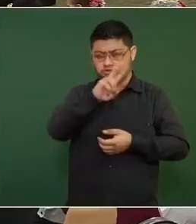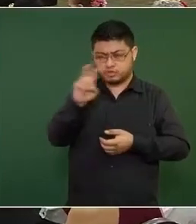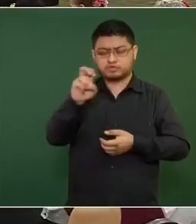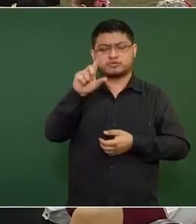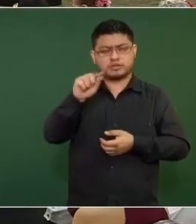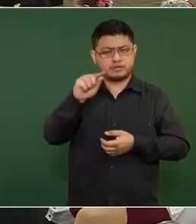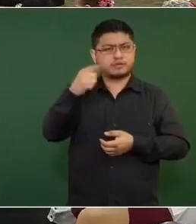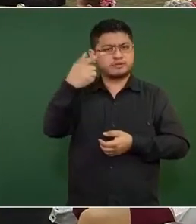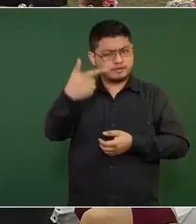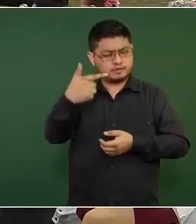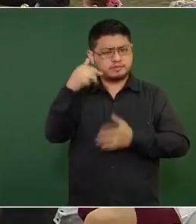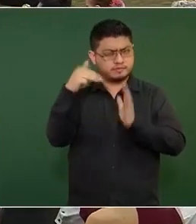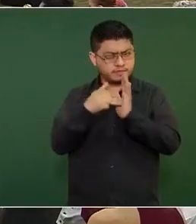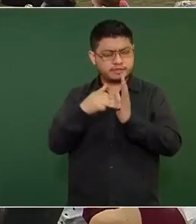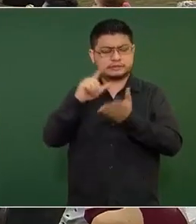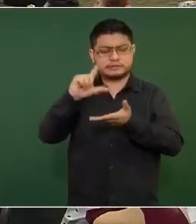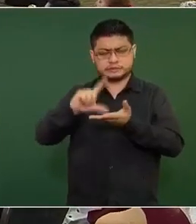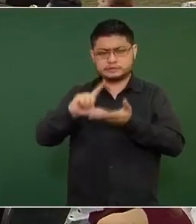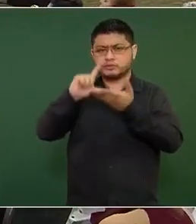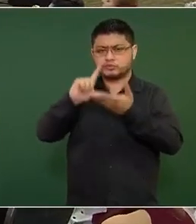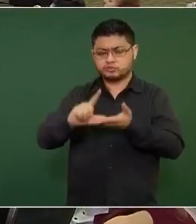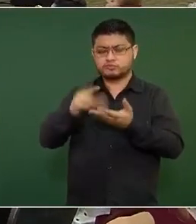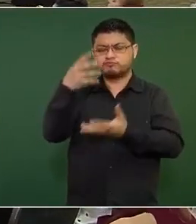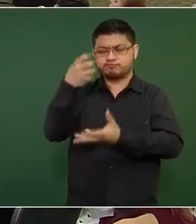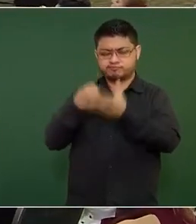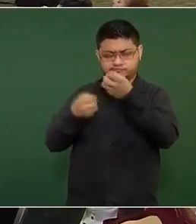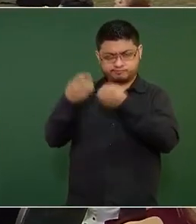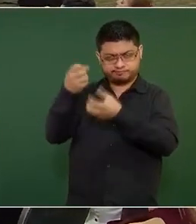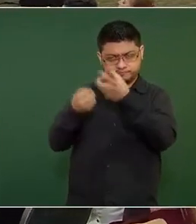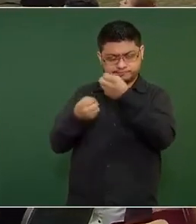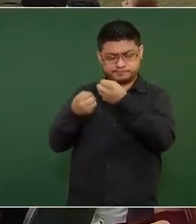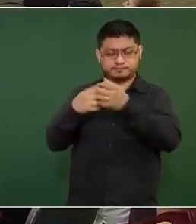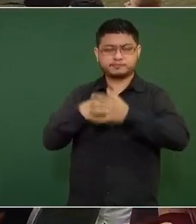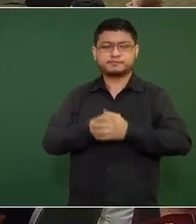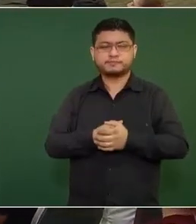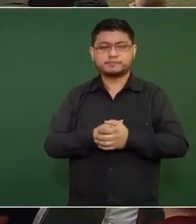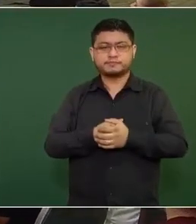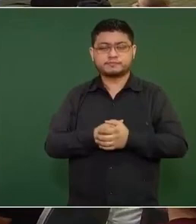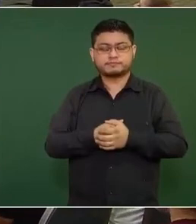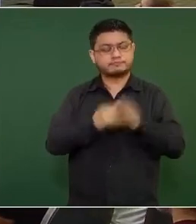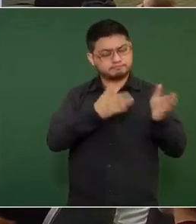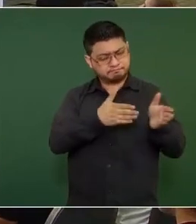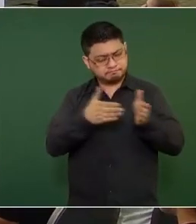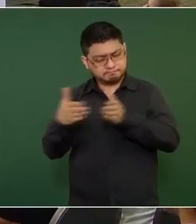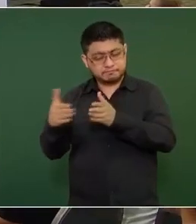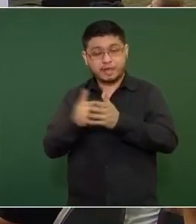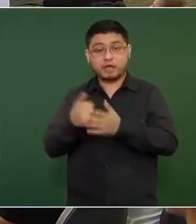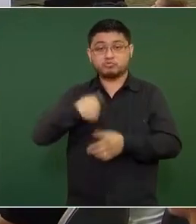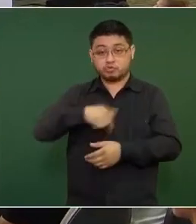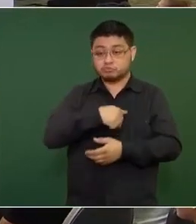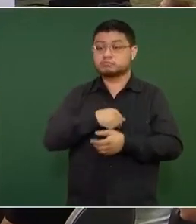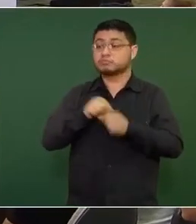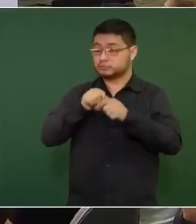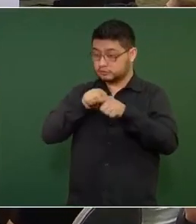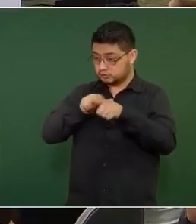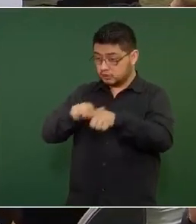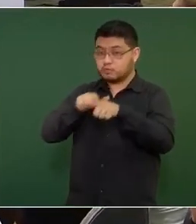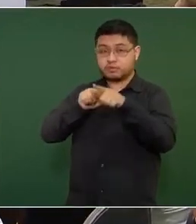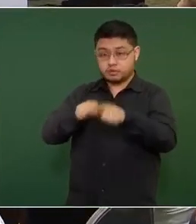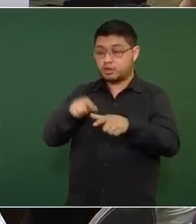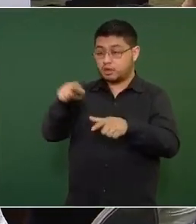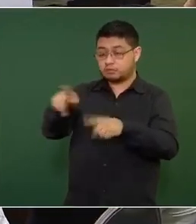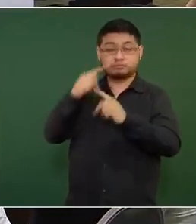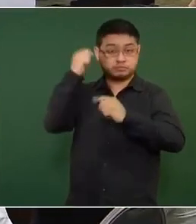277,000 litros de leche. Asimismo, continuamos distribuyendo en tiendas de Liconsa y lecherías de